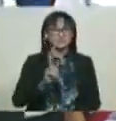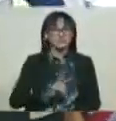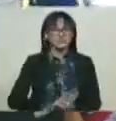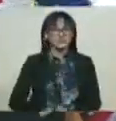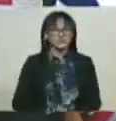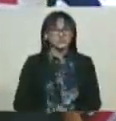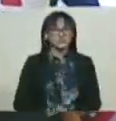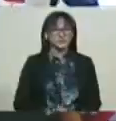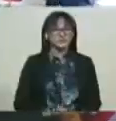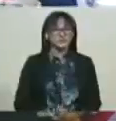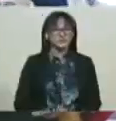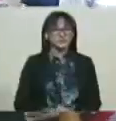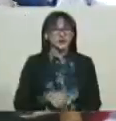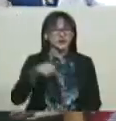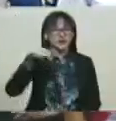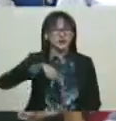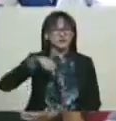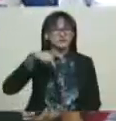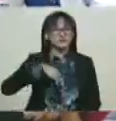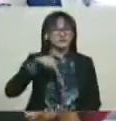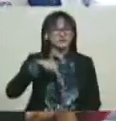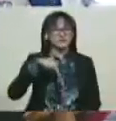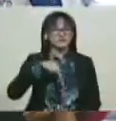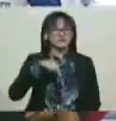aquí en san felipe